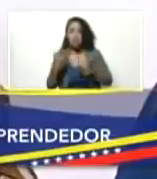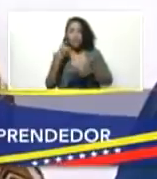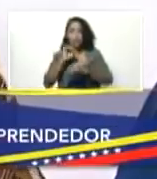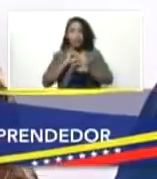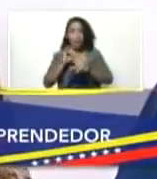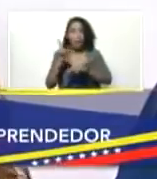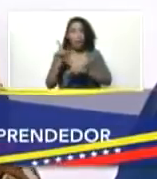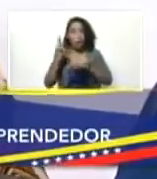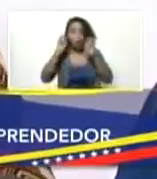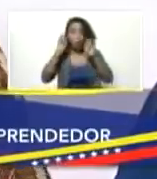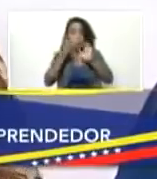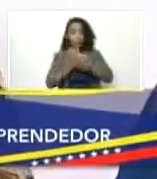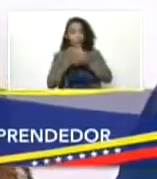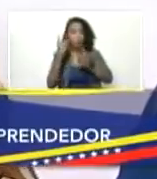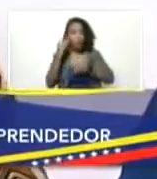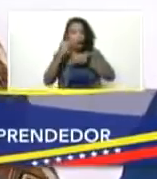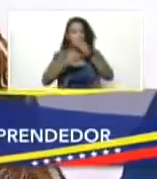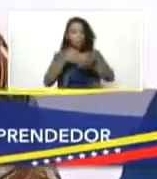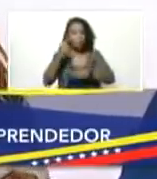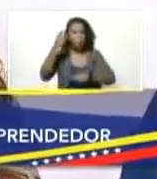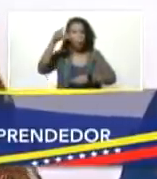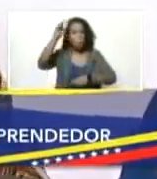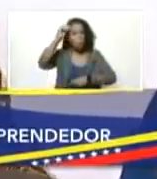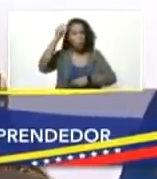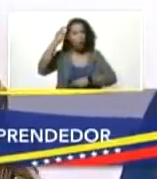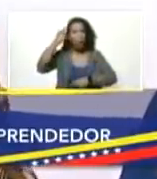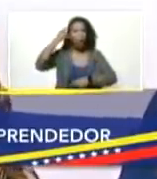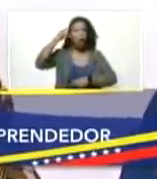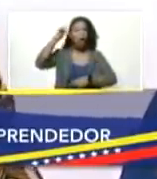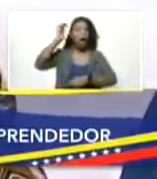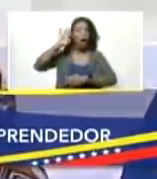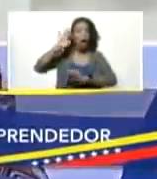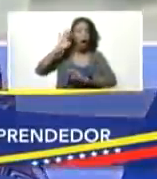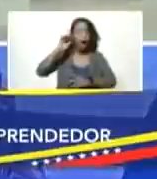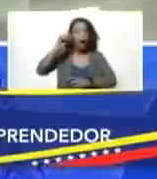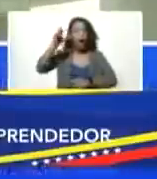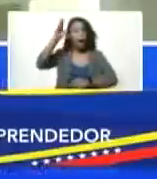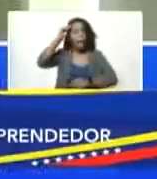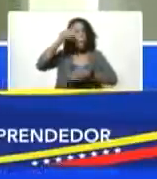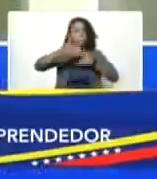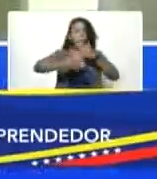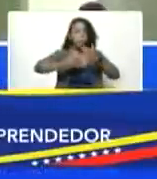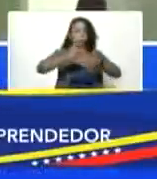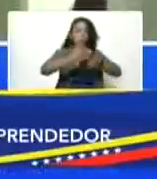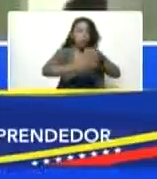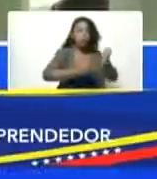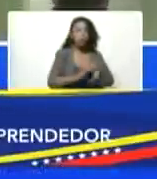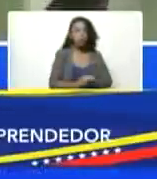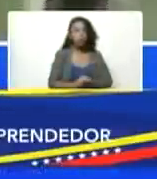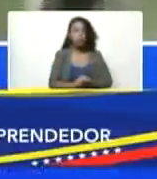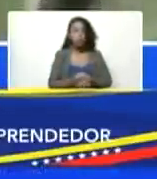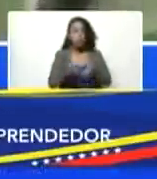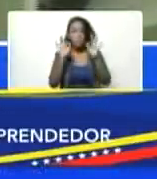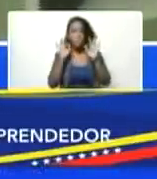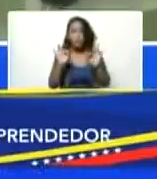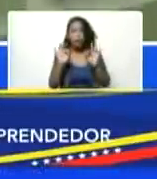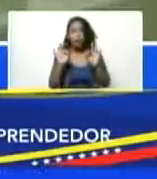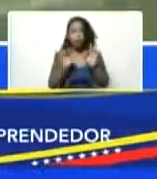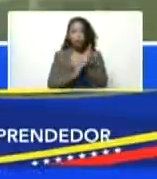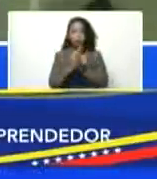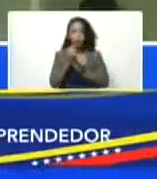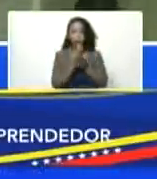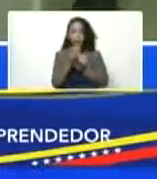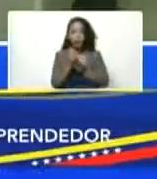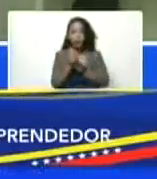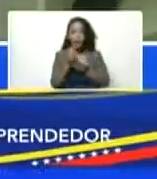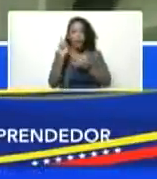uno empieza a tomar como que el cuerpo de lo que debe hacer, ¿no? Nosotros específicamente tengo un emprendimiento en San